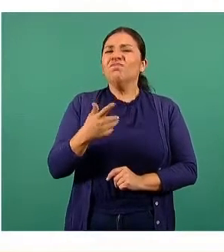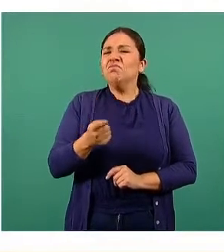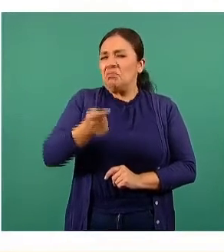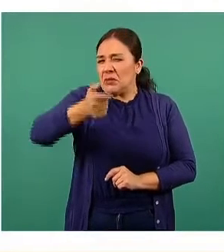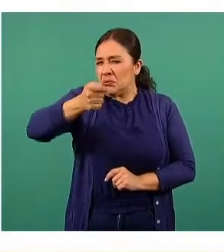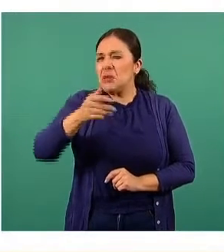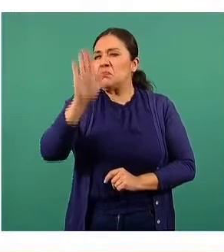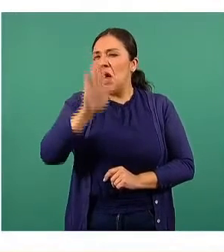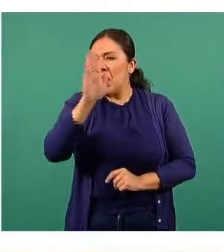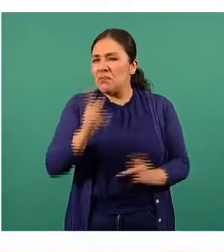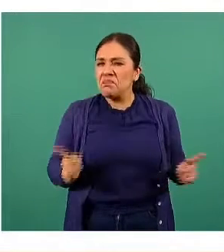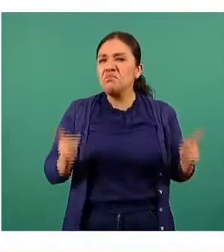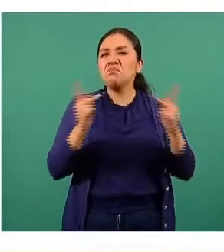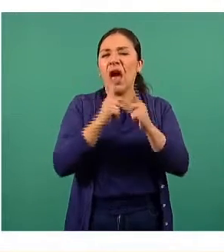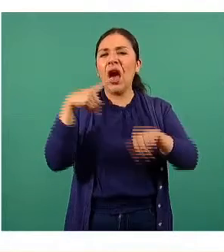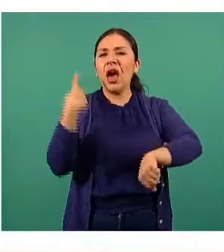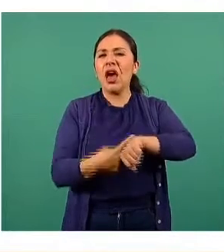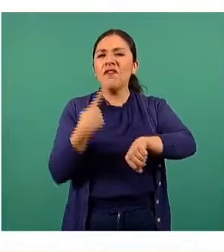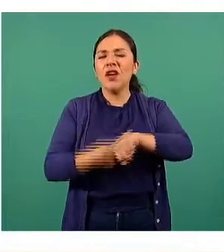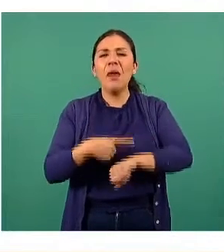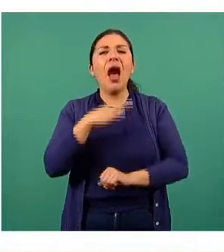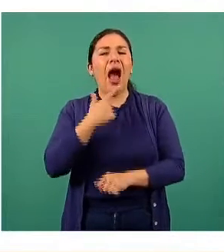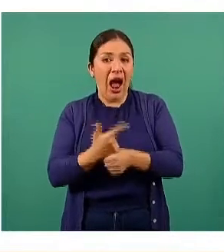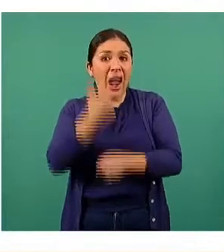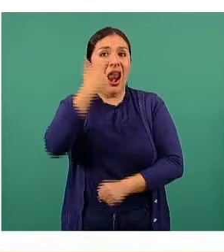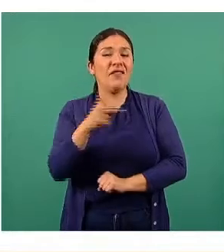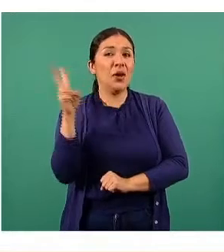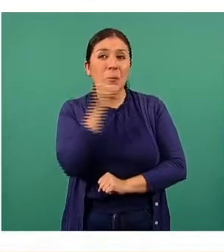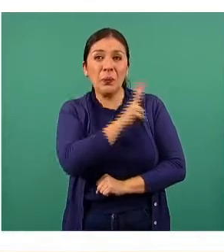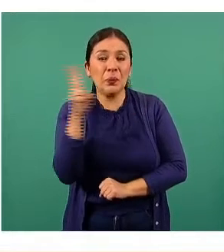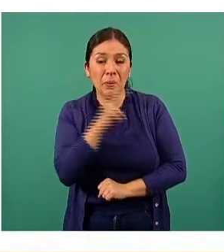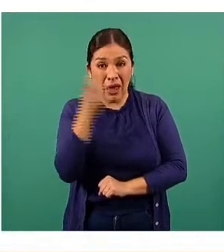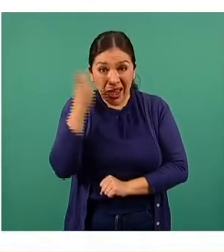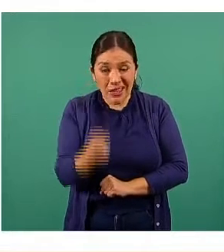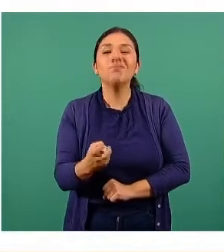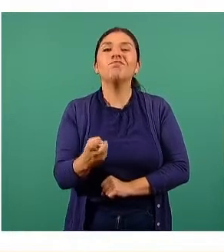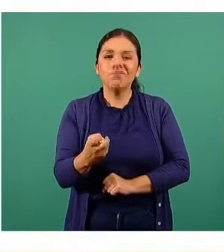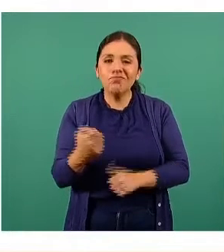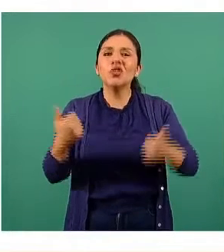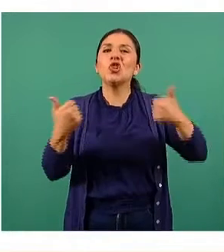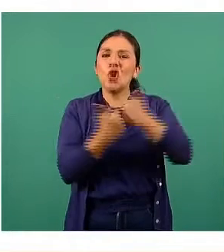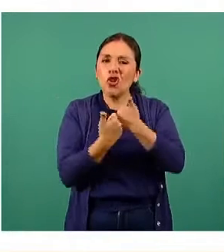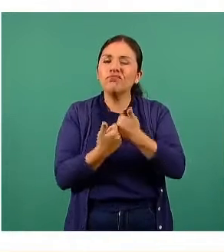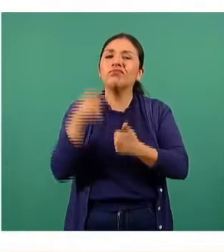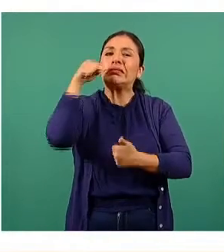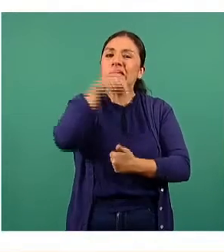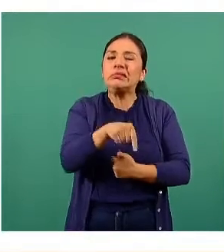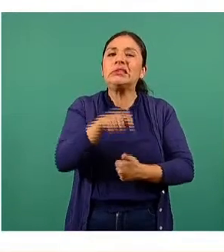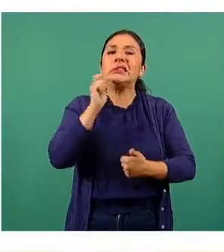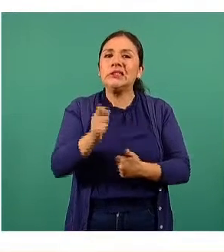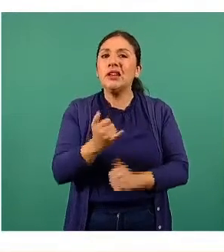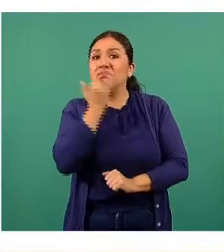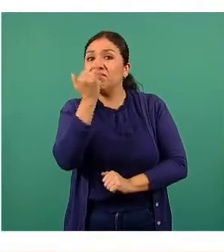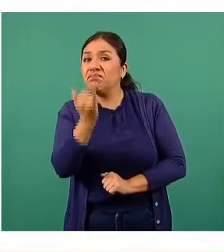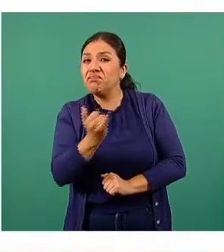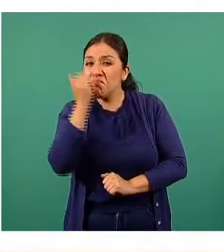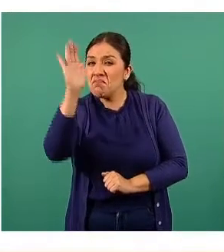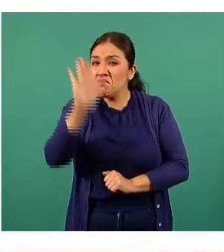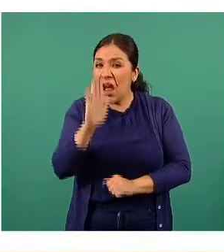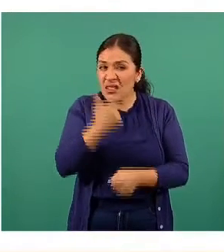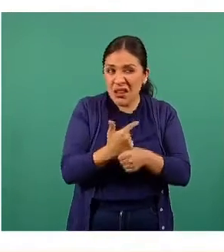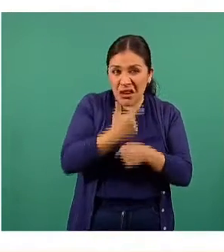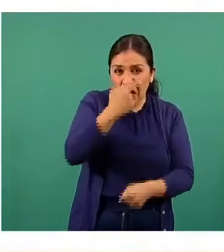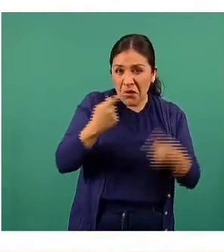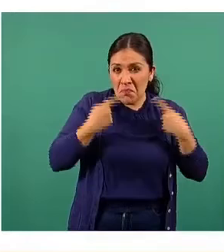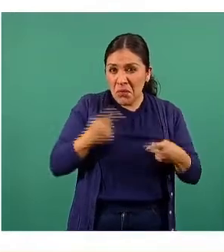compatibles con una infección respiratoria aguda grave, que se compone o se convierte en el caso sospechoso grave o